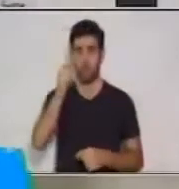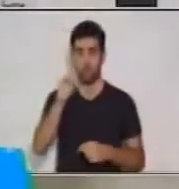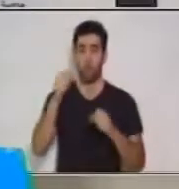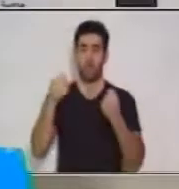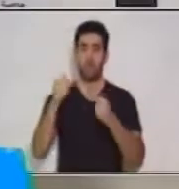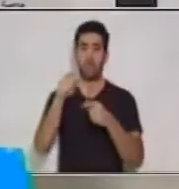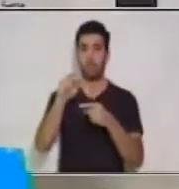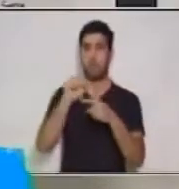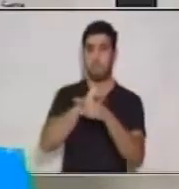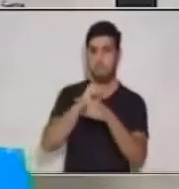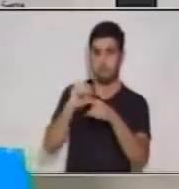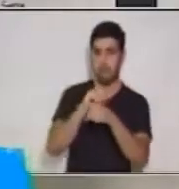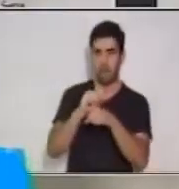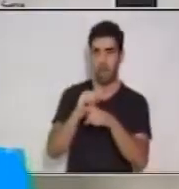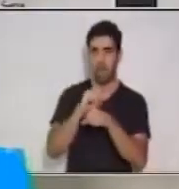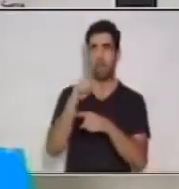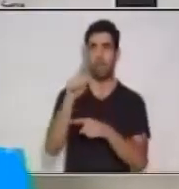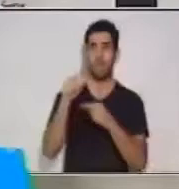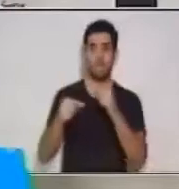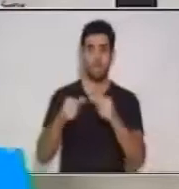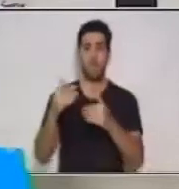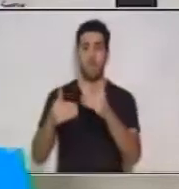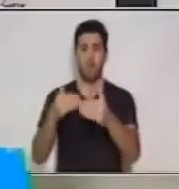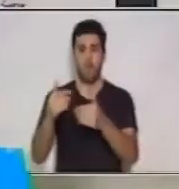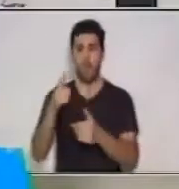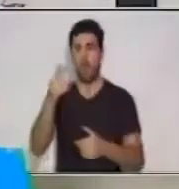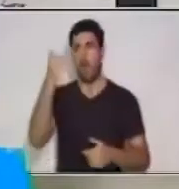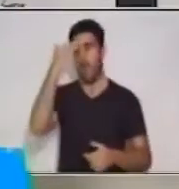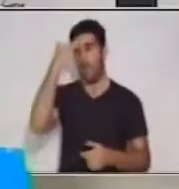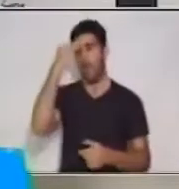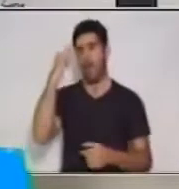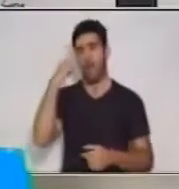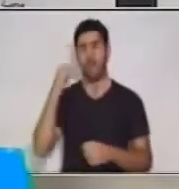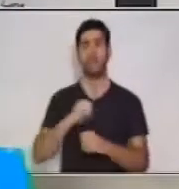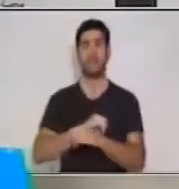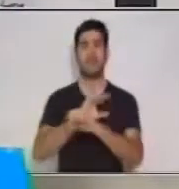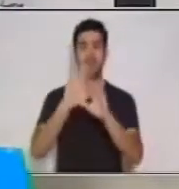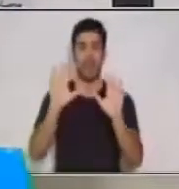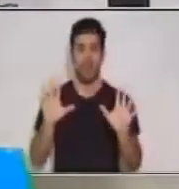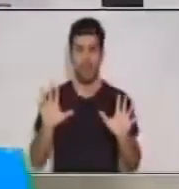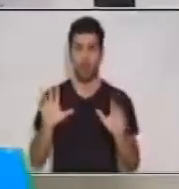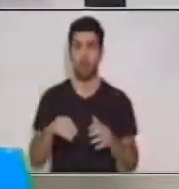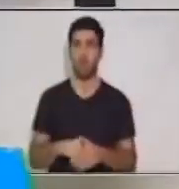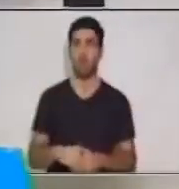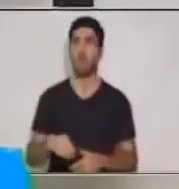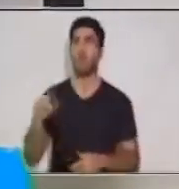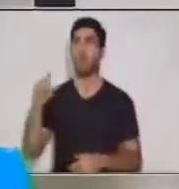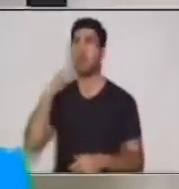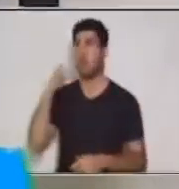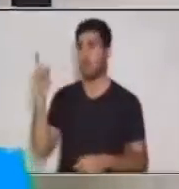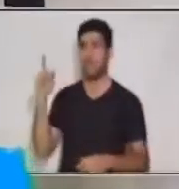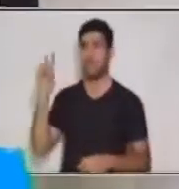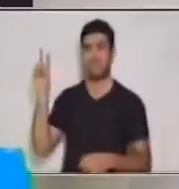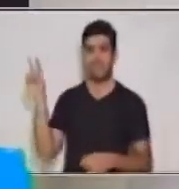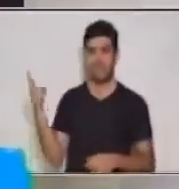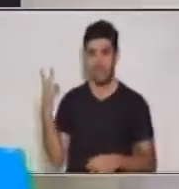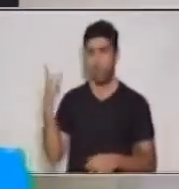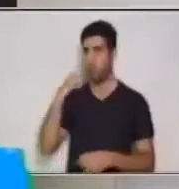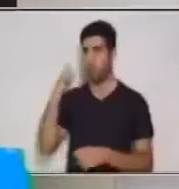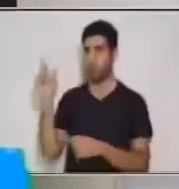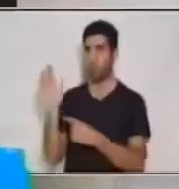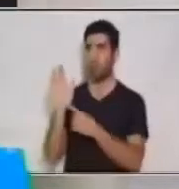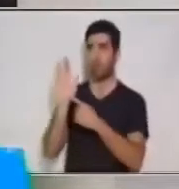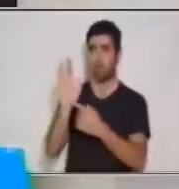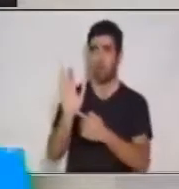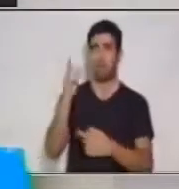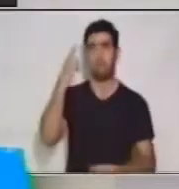para que tú puedas ir apropiándote del conocimiento. Y el segundo problema que tengo para ti el